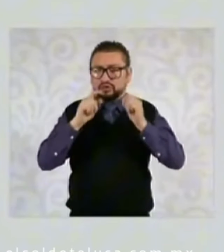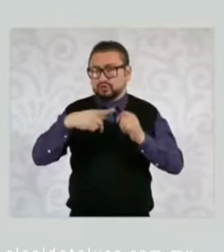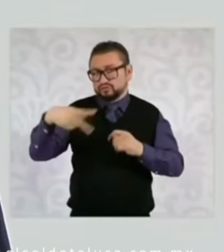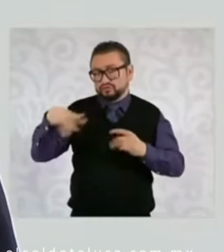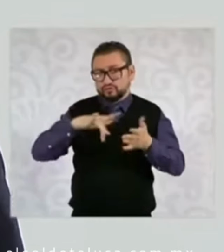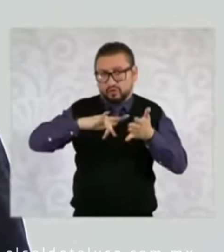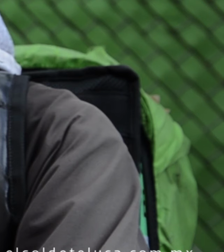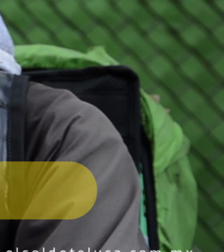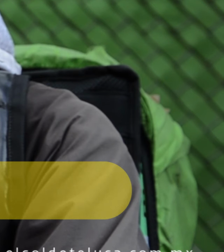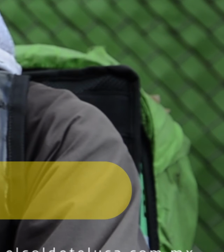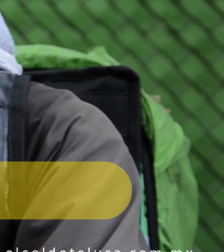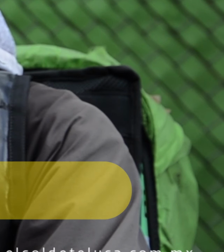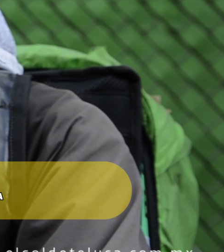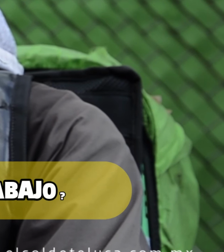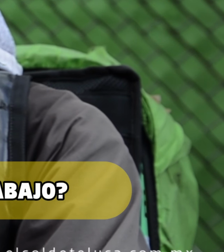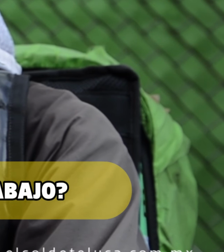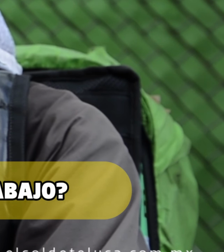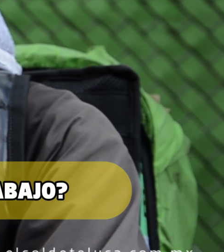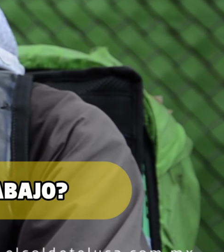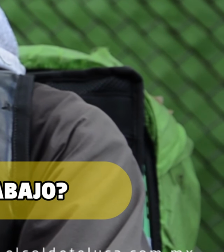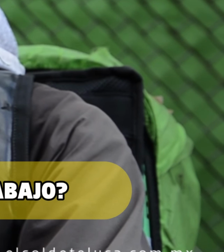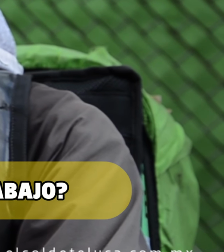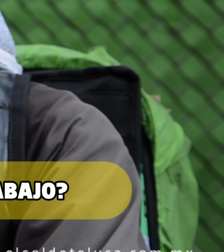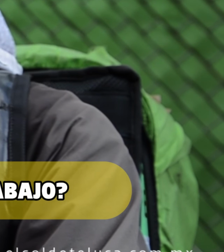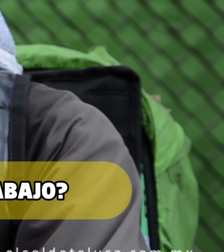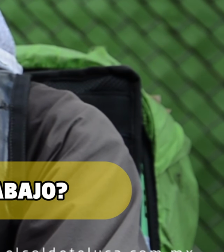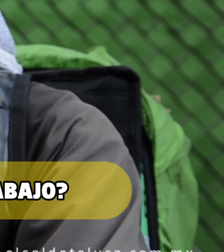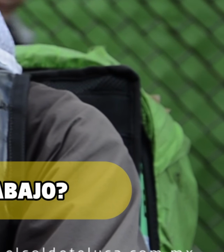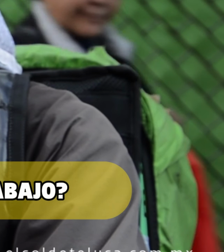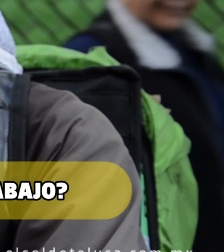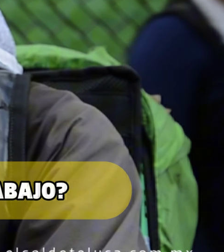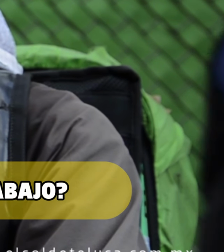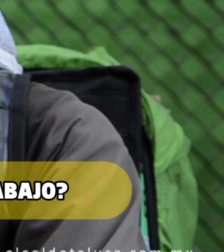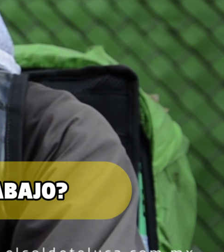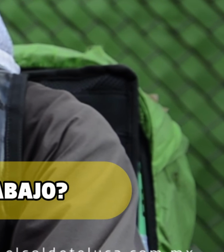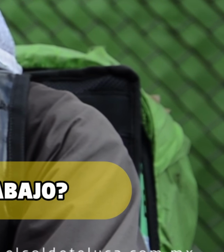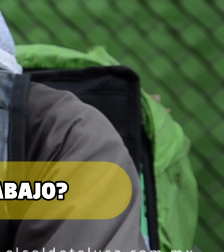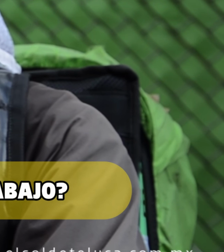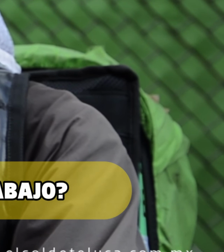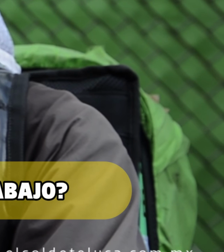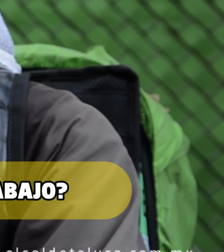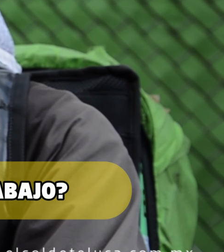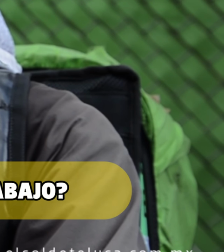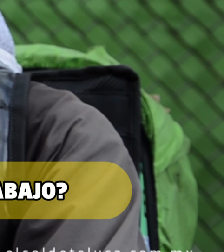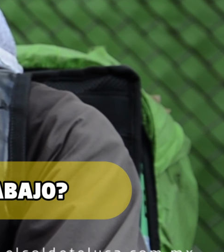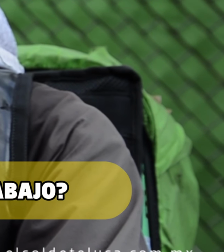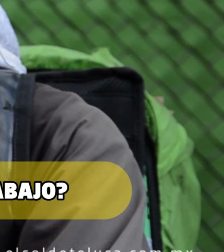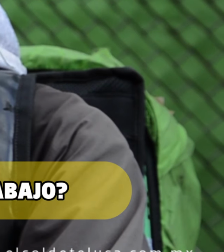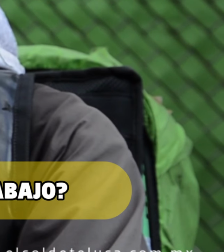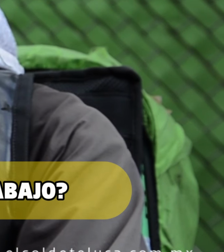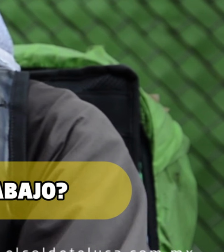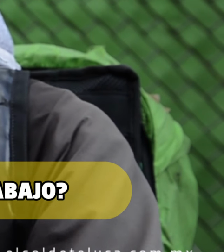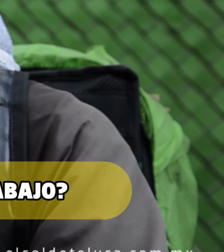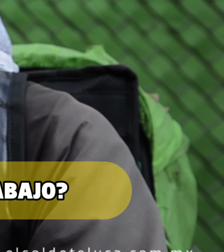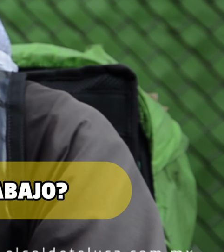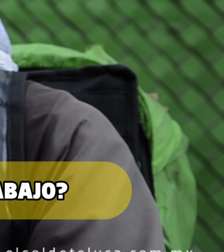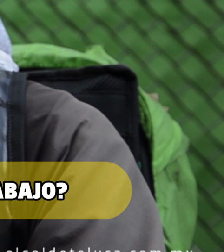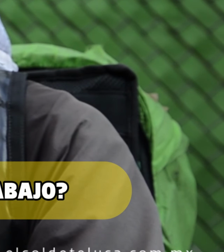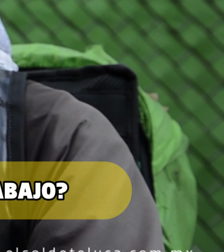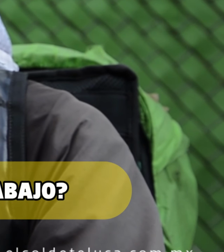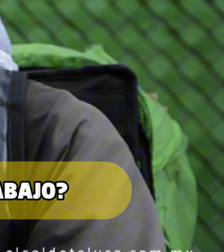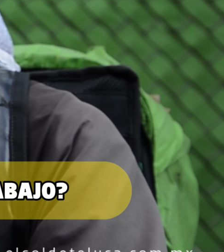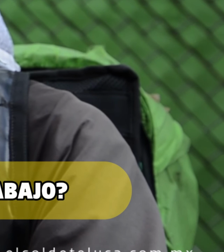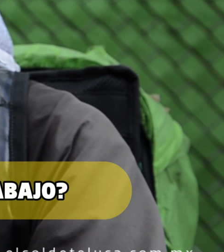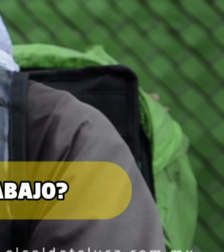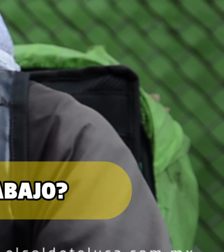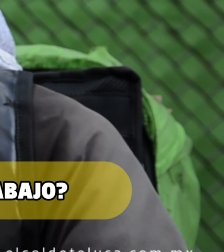efectivamente trabajado. Eso sí sería, porque lamentablemente aquí en Toluca tenemos una educación vial muy mala. Encabezamos